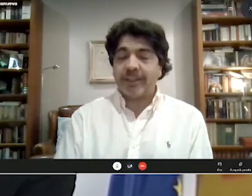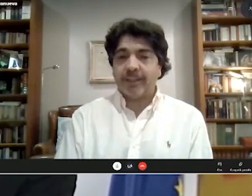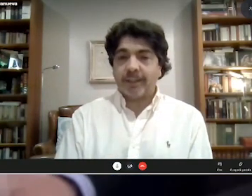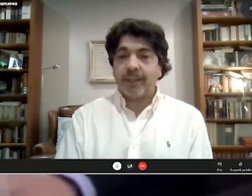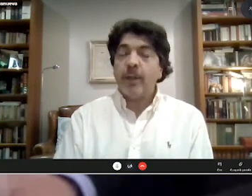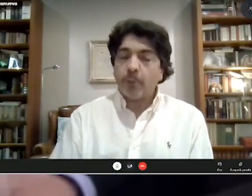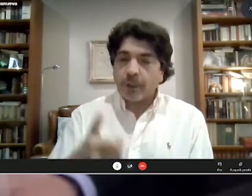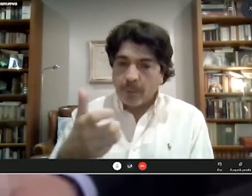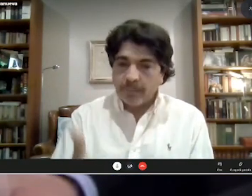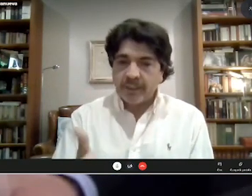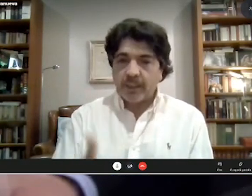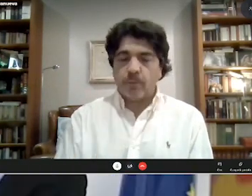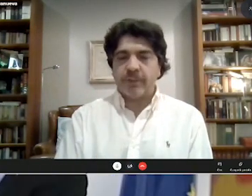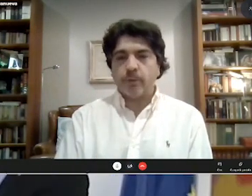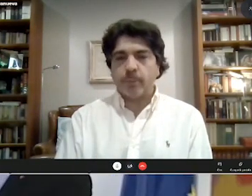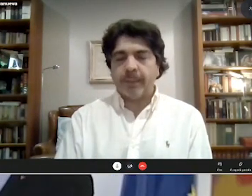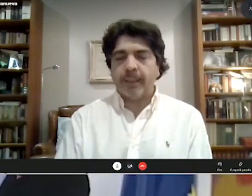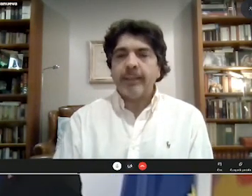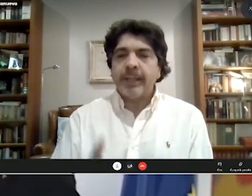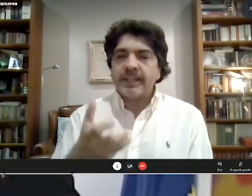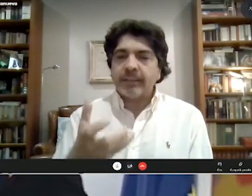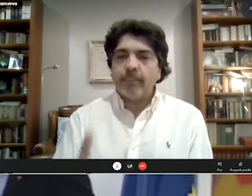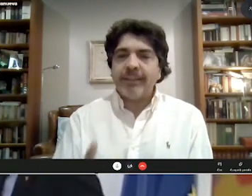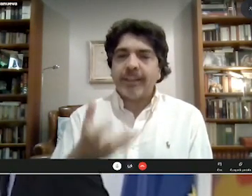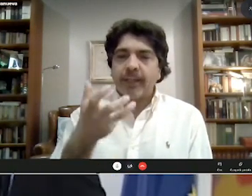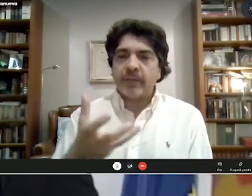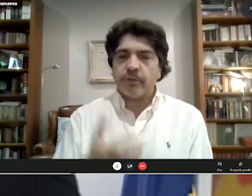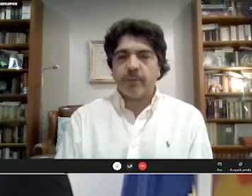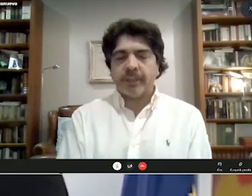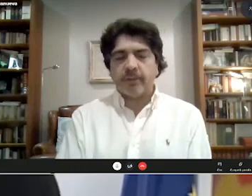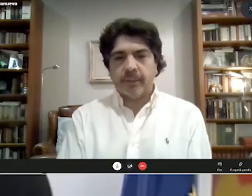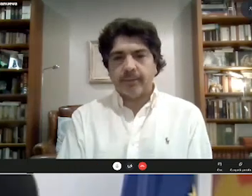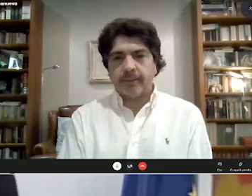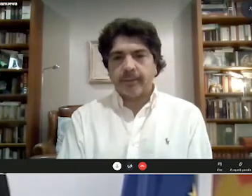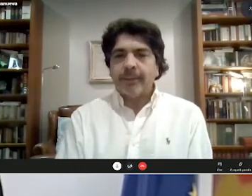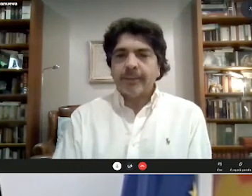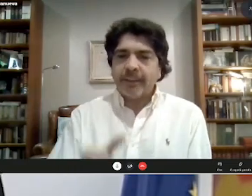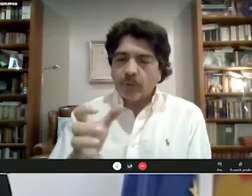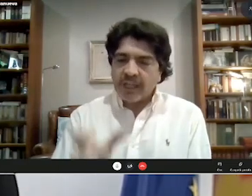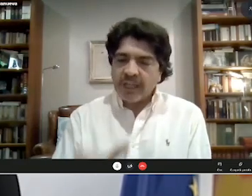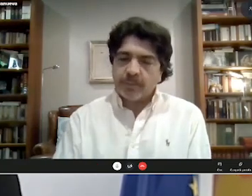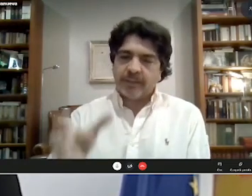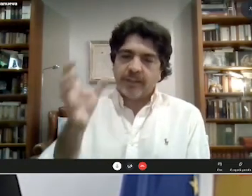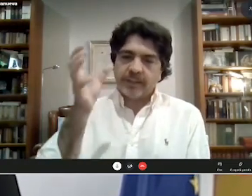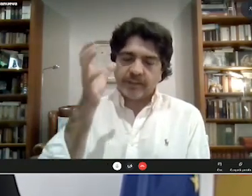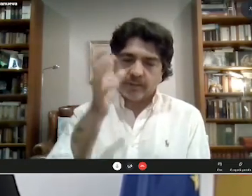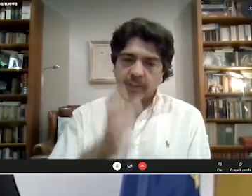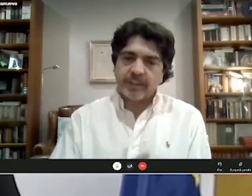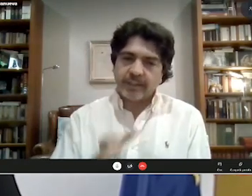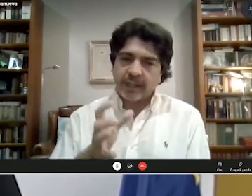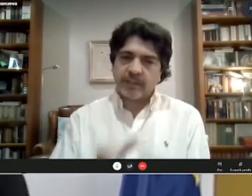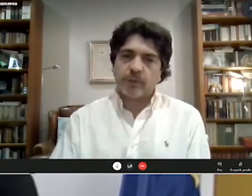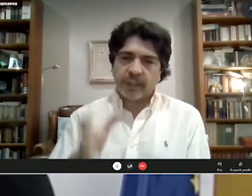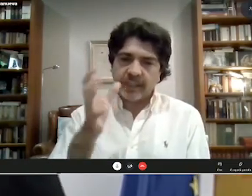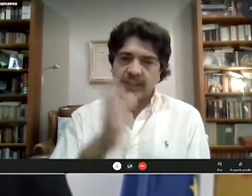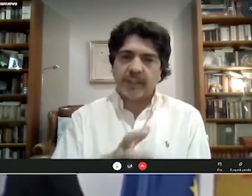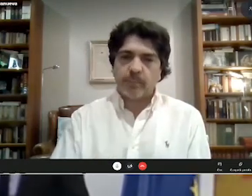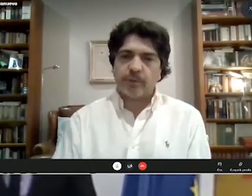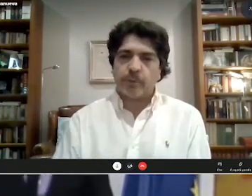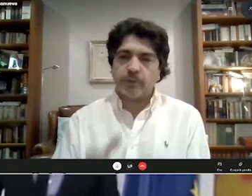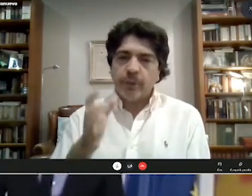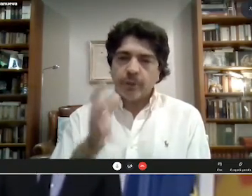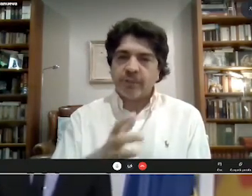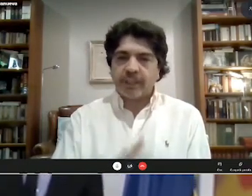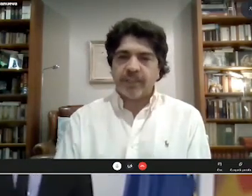conocer la agenda real, porque lo va a pedir la Comisión Europea. Exactamente qué gasto se va a racionalizar. De todas las partidas discrecionales de gasto que ya